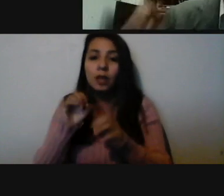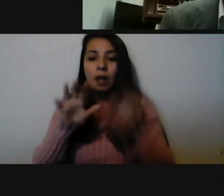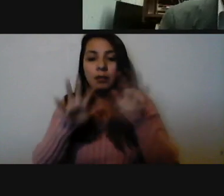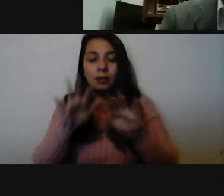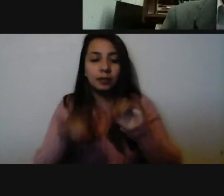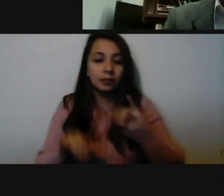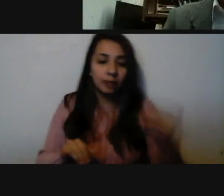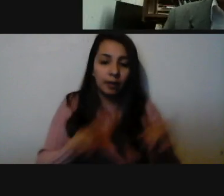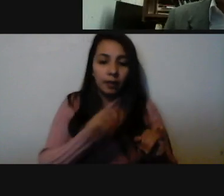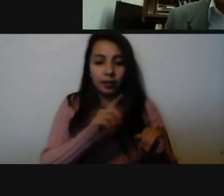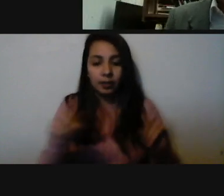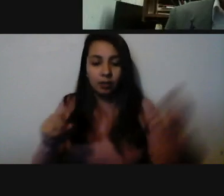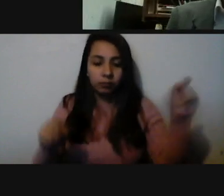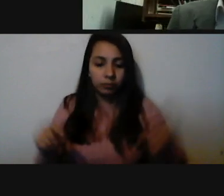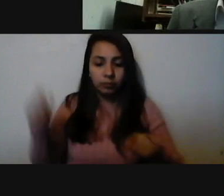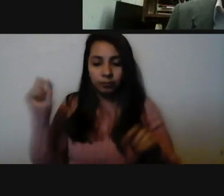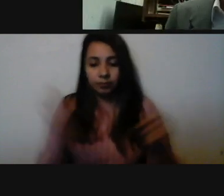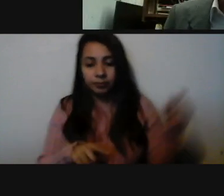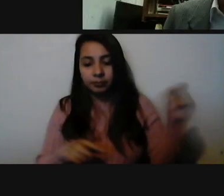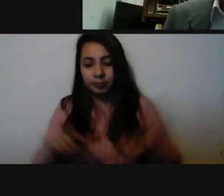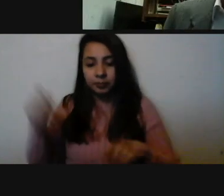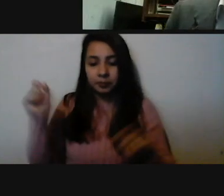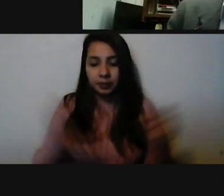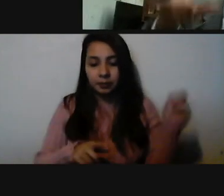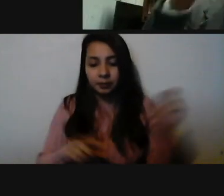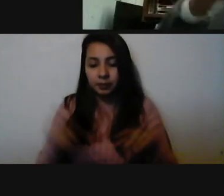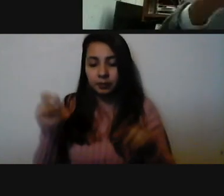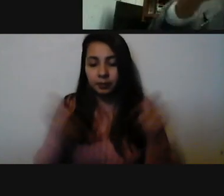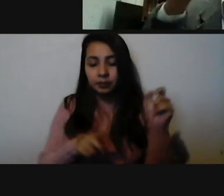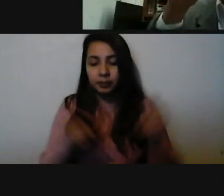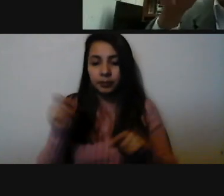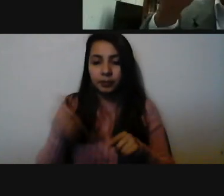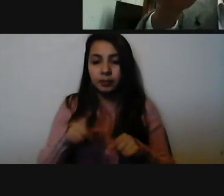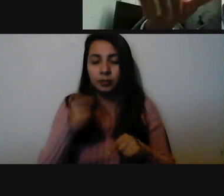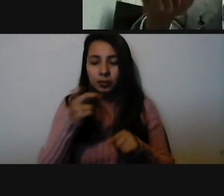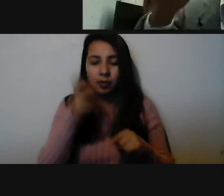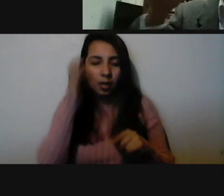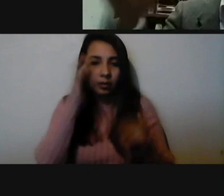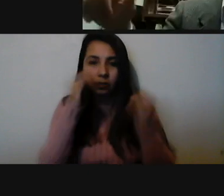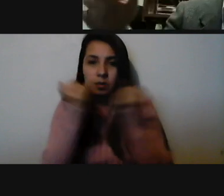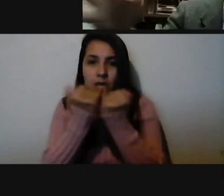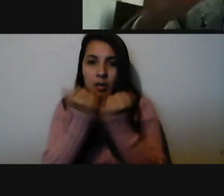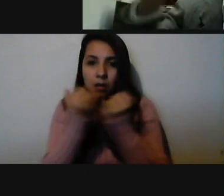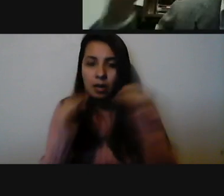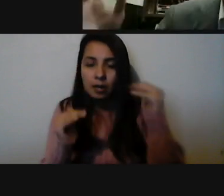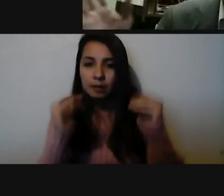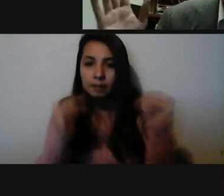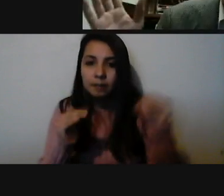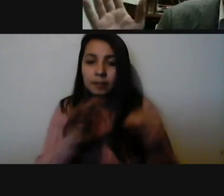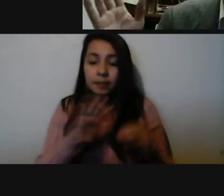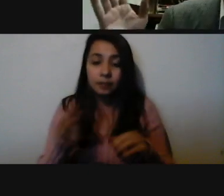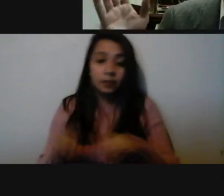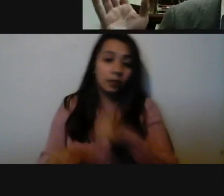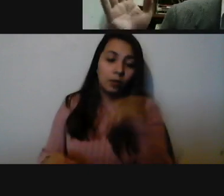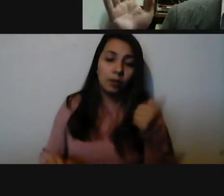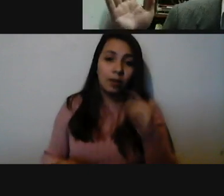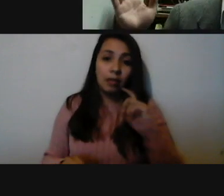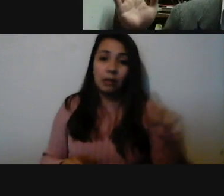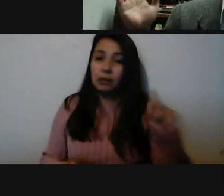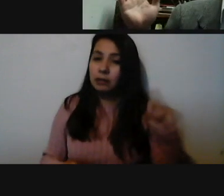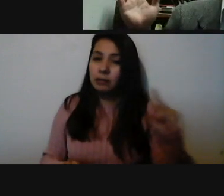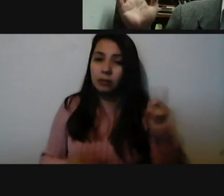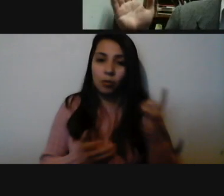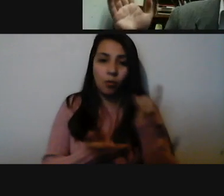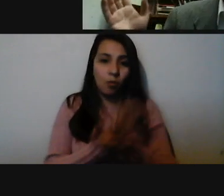en una caja de agua, luego ponemos, por ejemplo, una molécula izquierda y una derecha, izquierda y una derecha, izquierda y una derecha, todas más o menos con la misma